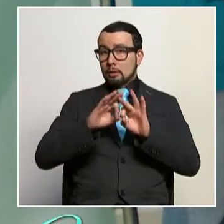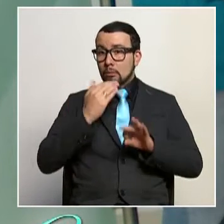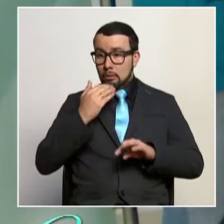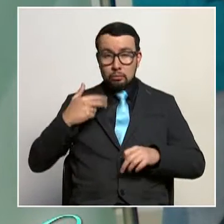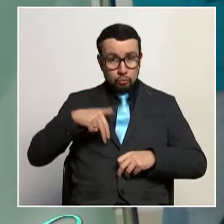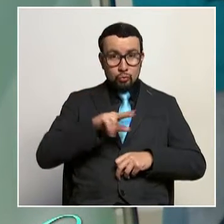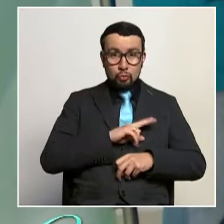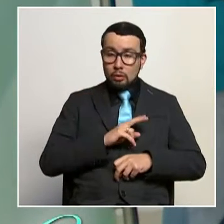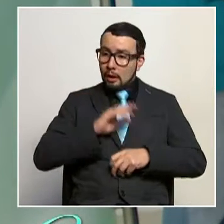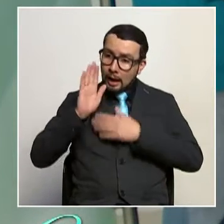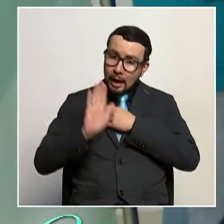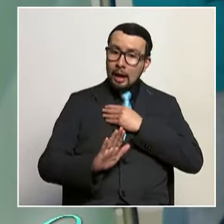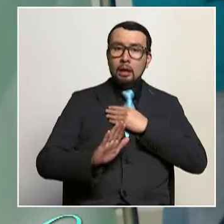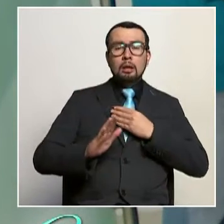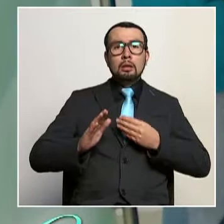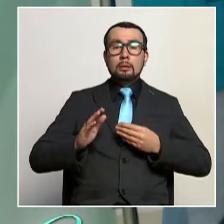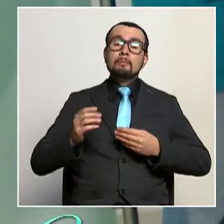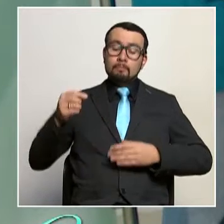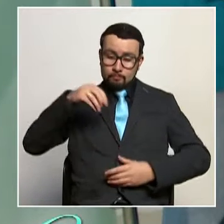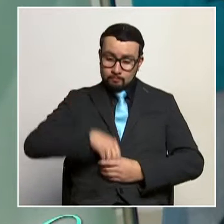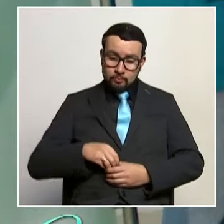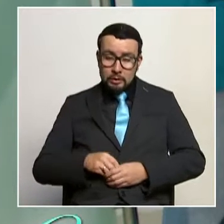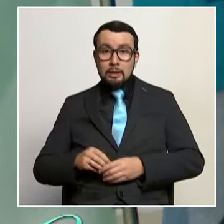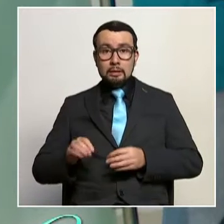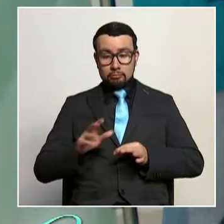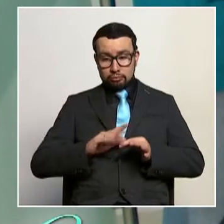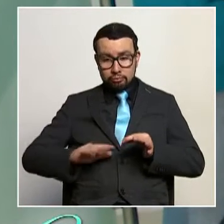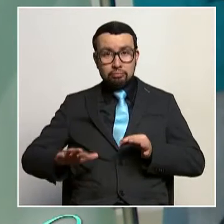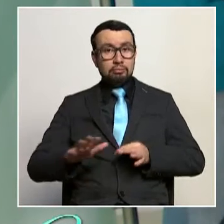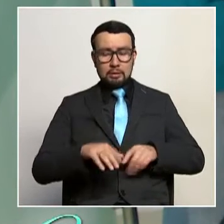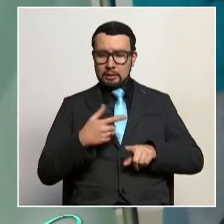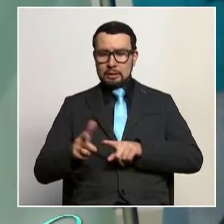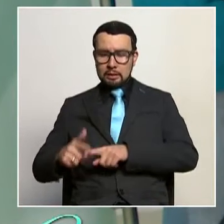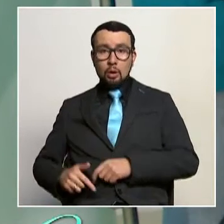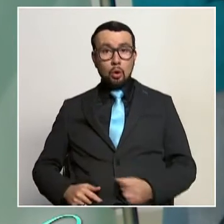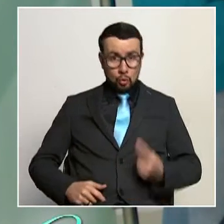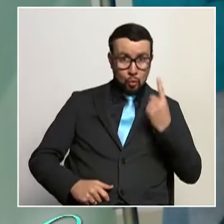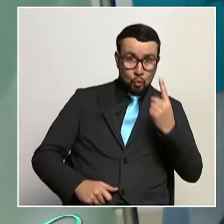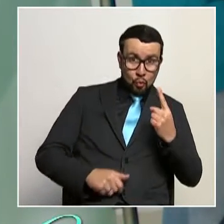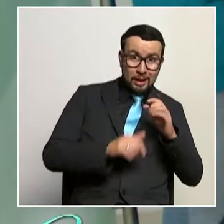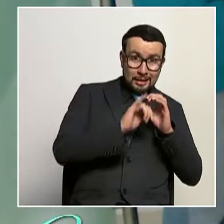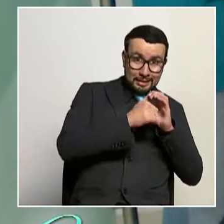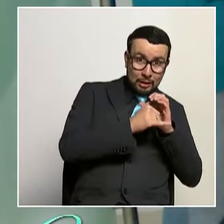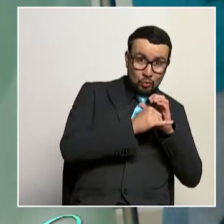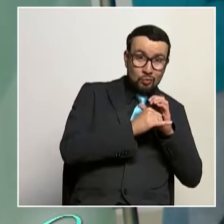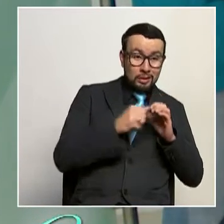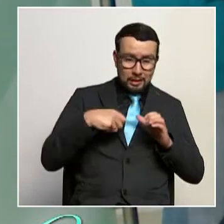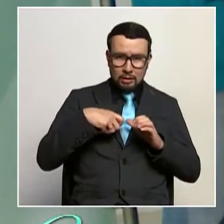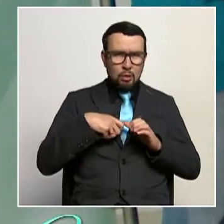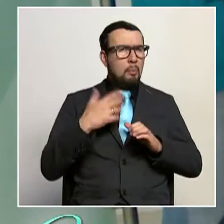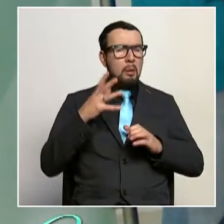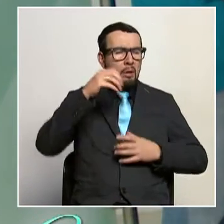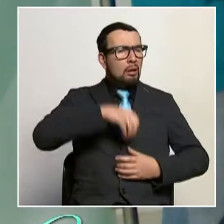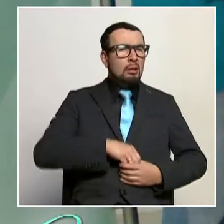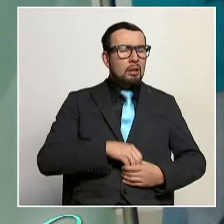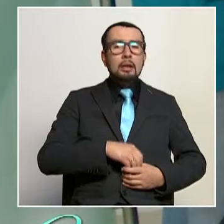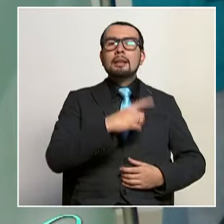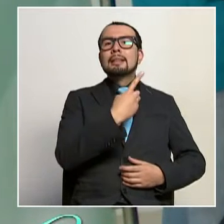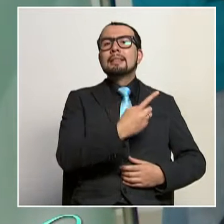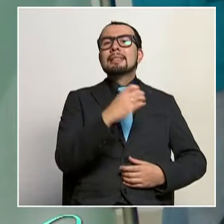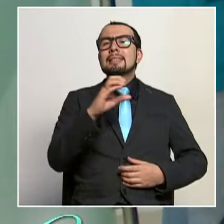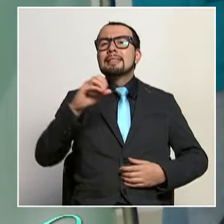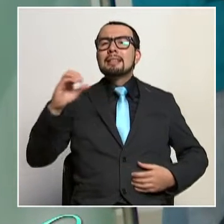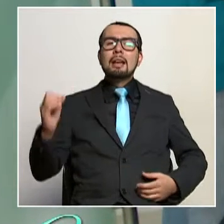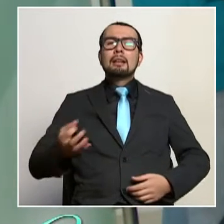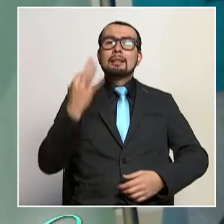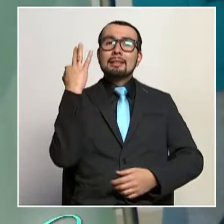somos seres al servicio de las bacterias. Por cada célula que nosotros tenemos, que tenemos aproximadamente 100